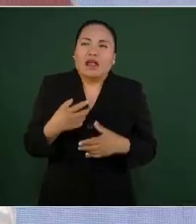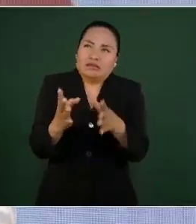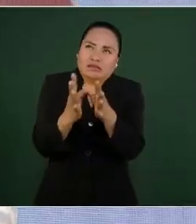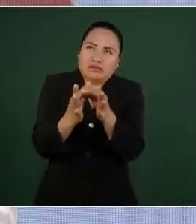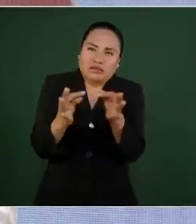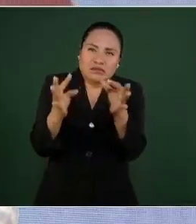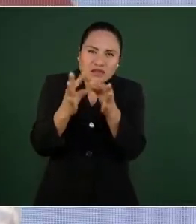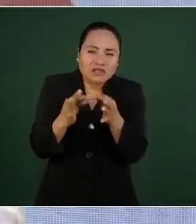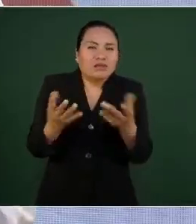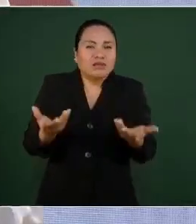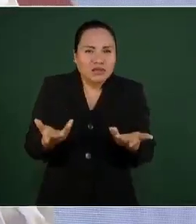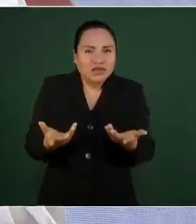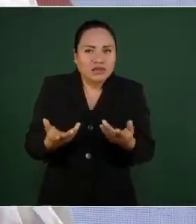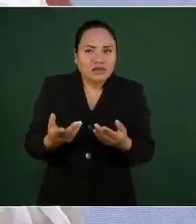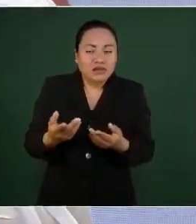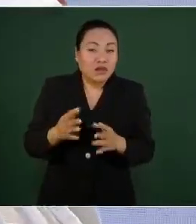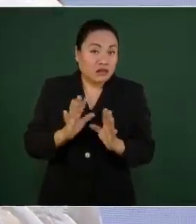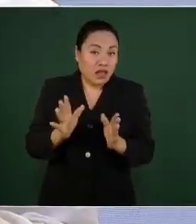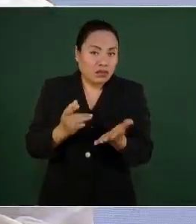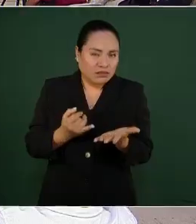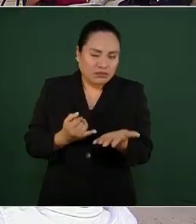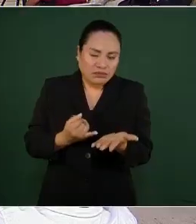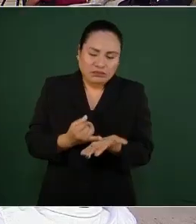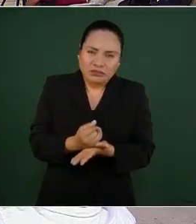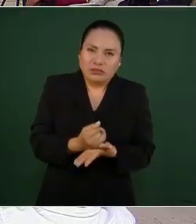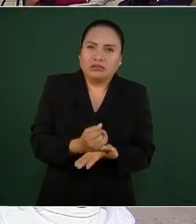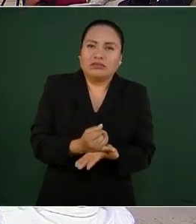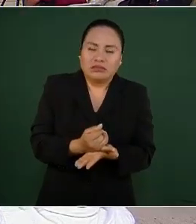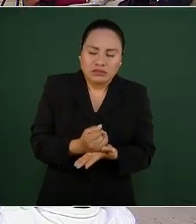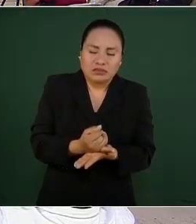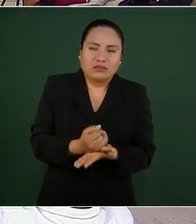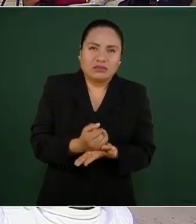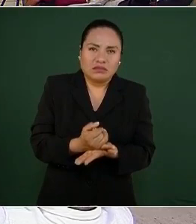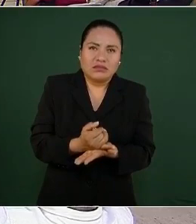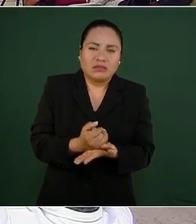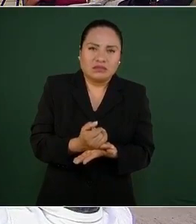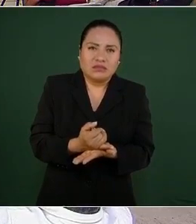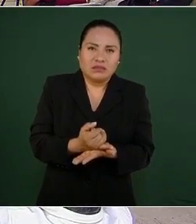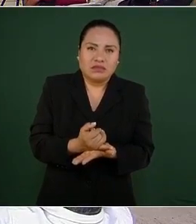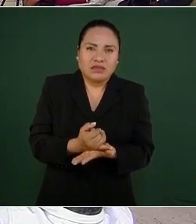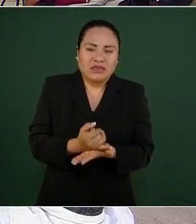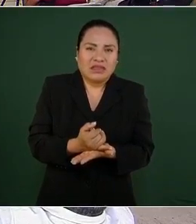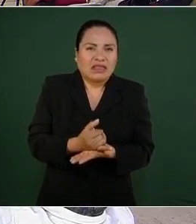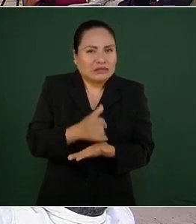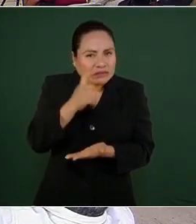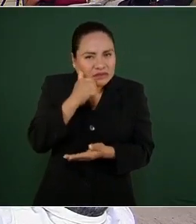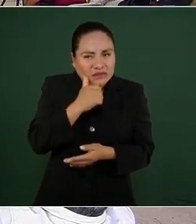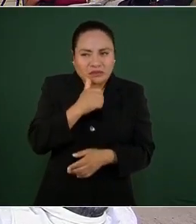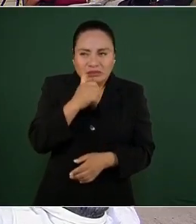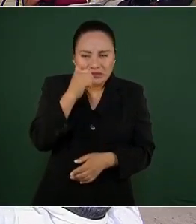contextualización? Porque han decidido que el talón de Aquiles,